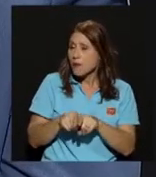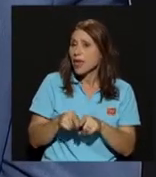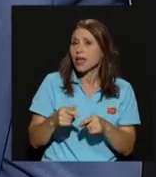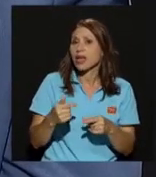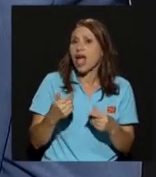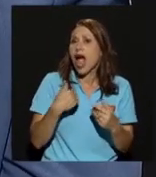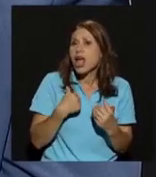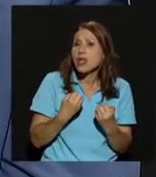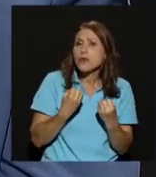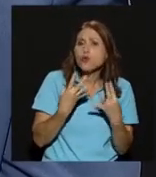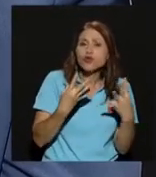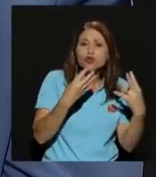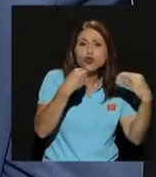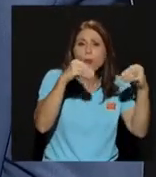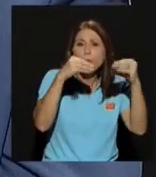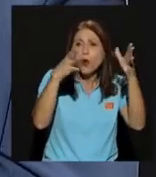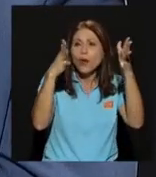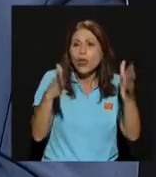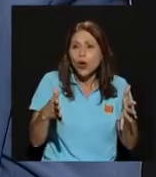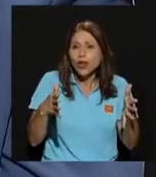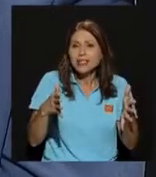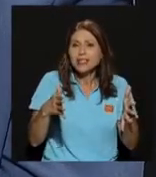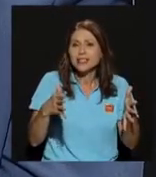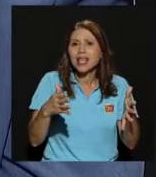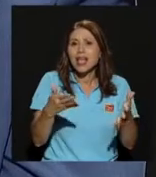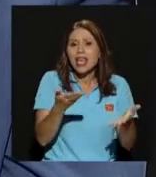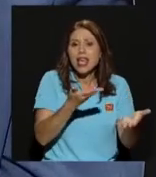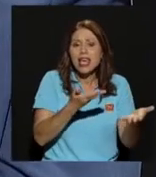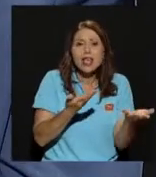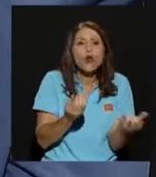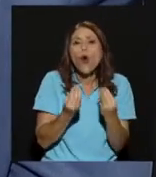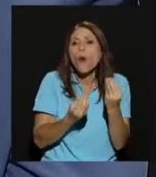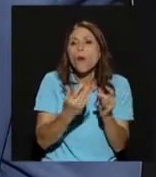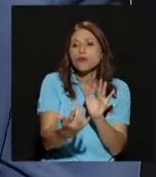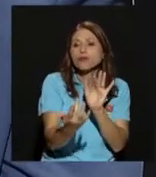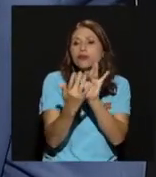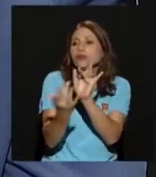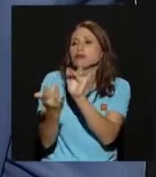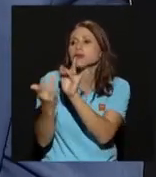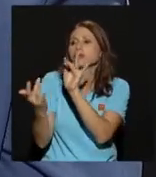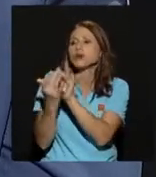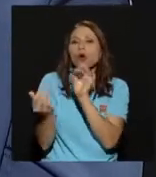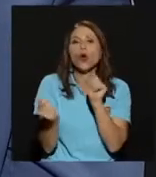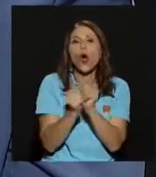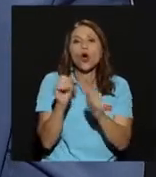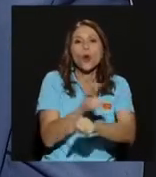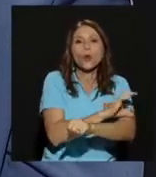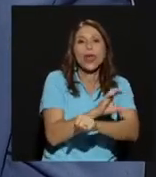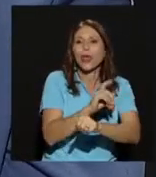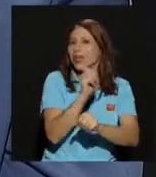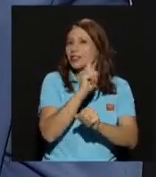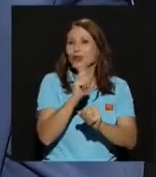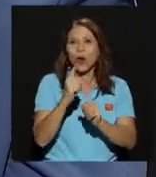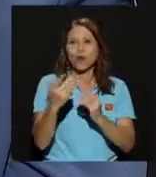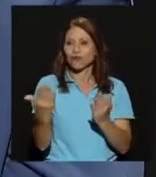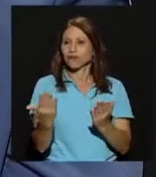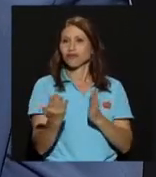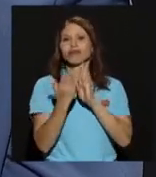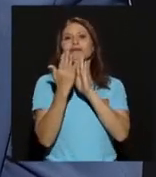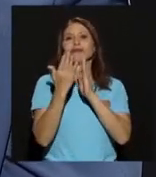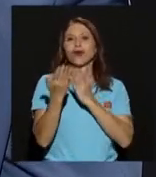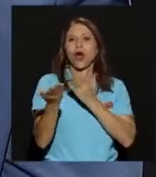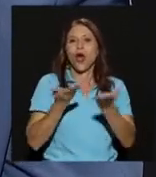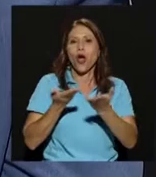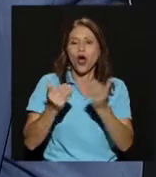interactuando con las computadoras no necesariamente con los funcionarios públicos eso eso es maravilloso